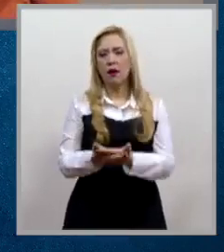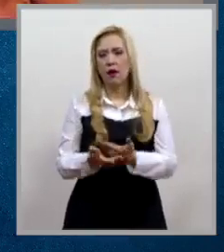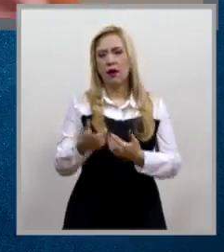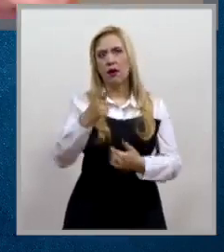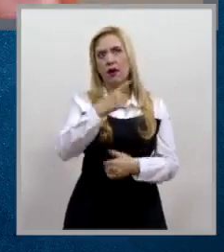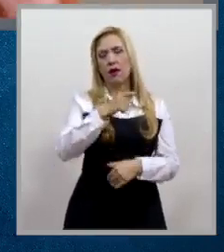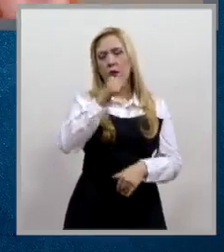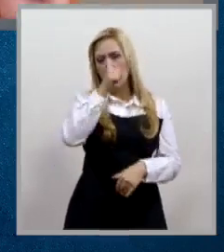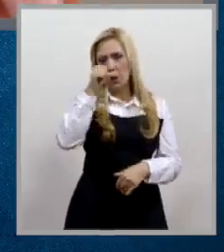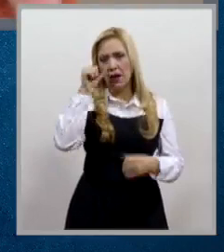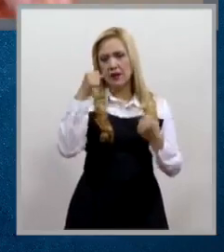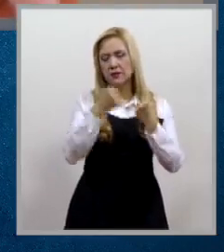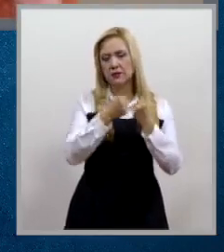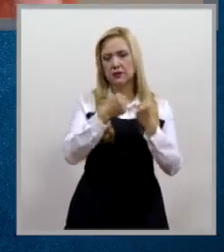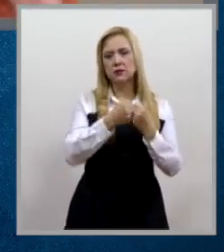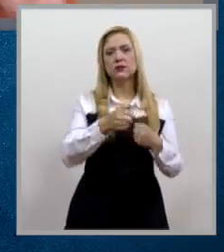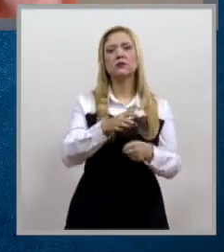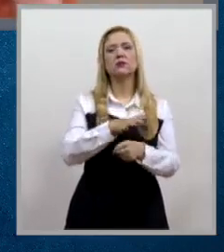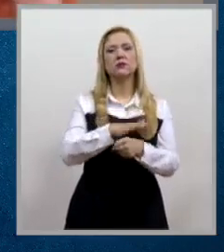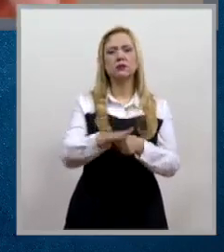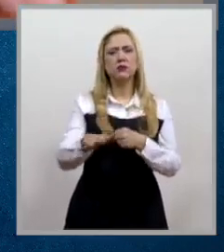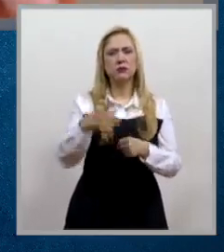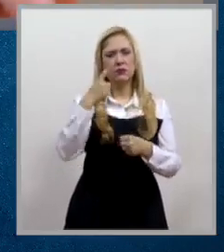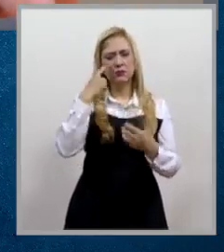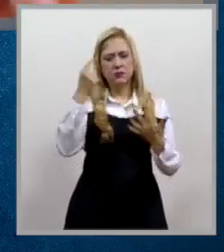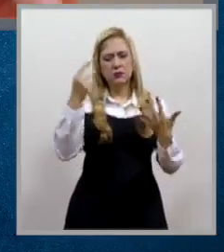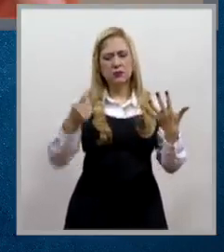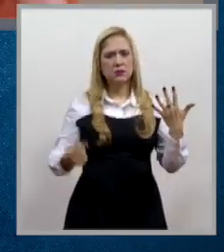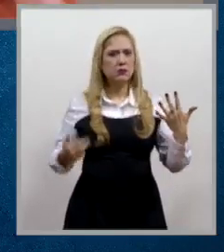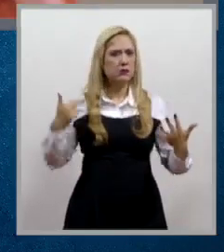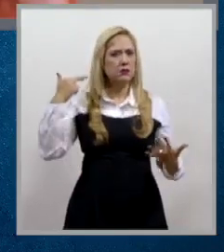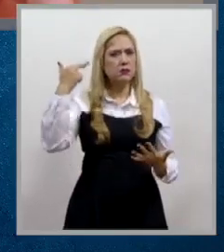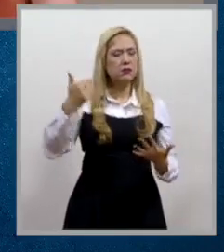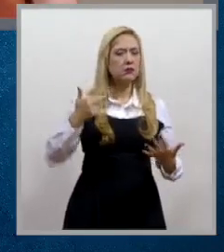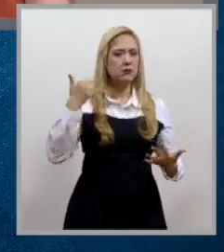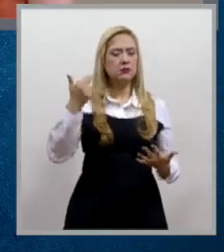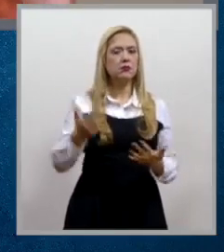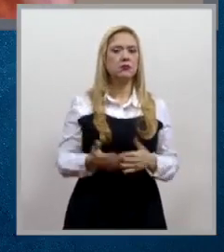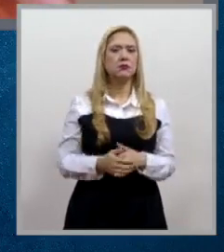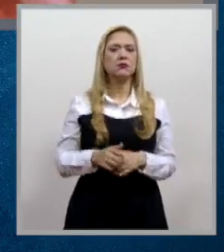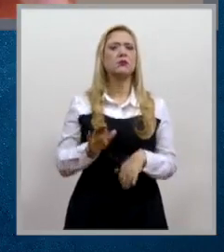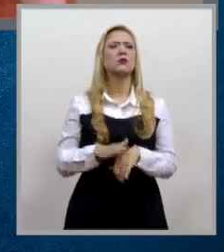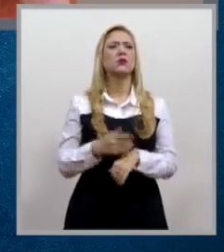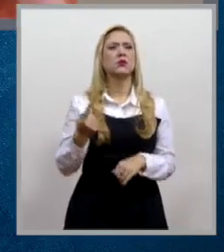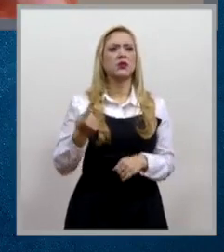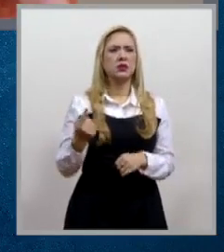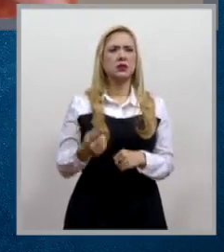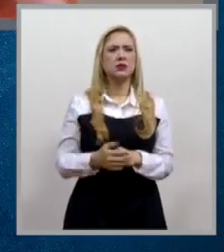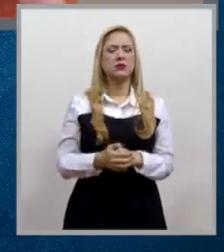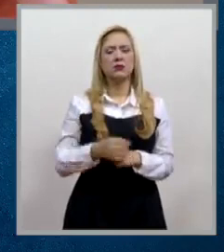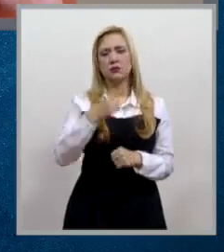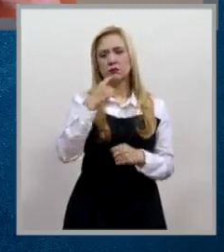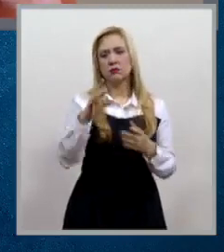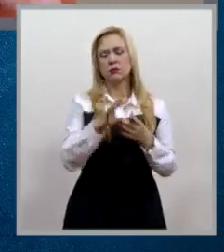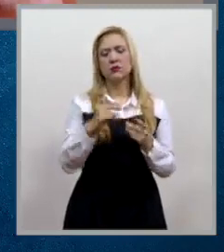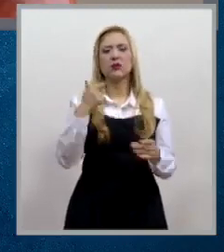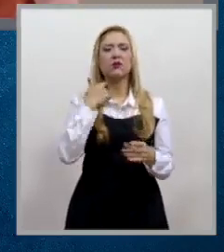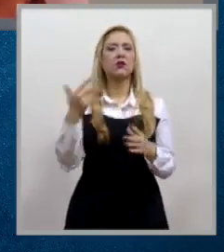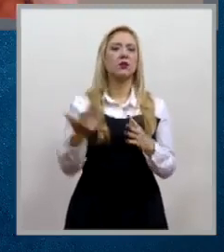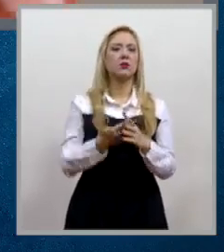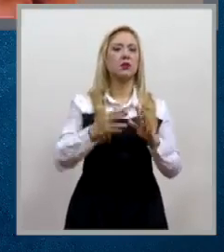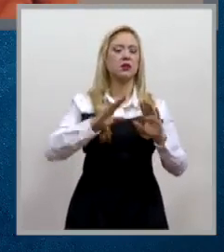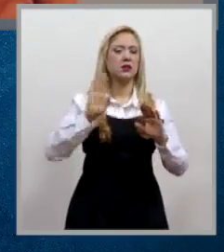y cuáles son, digamos, los elementos claves del por qué hablamos de feminicidio